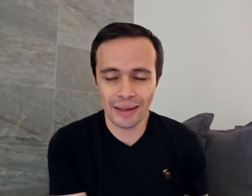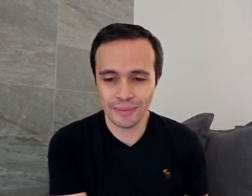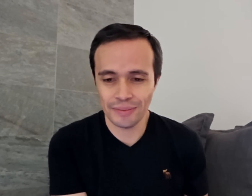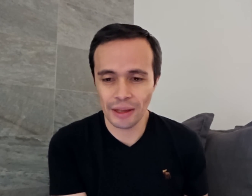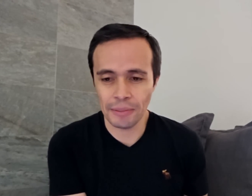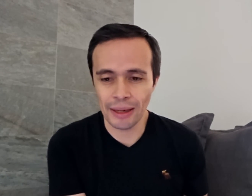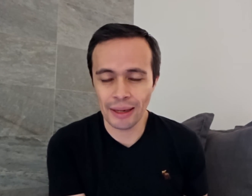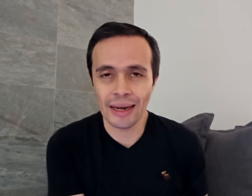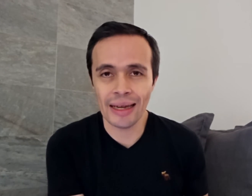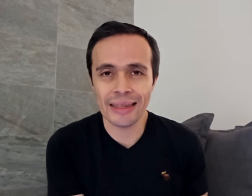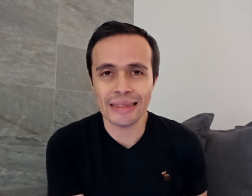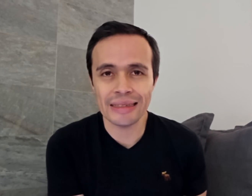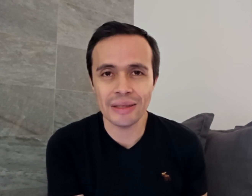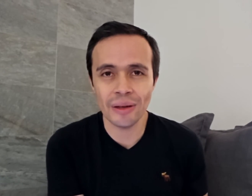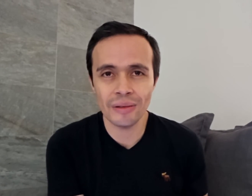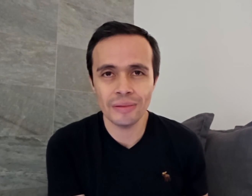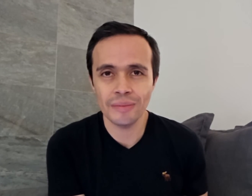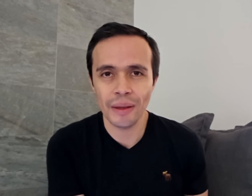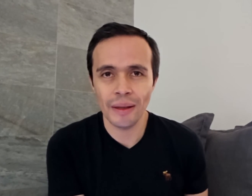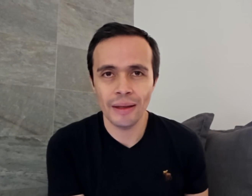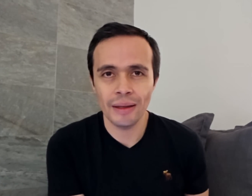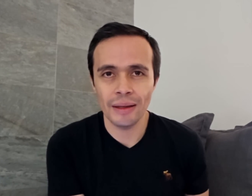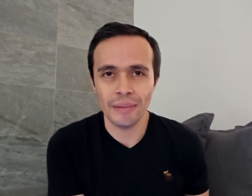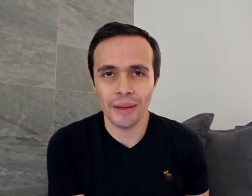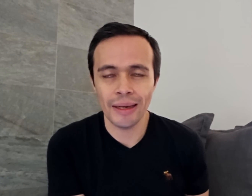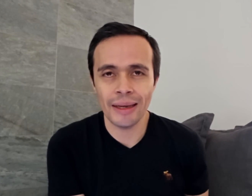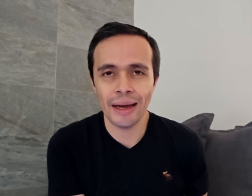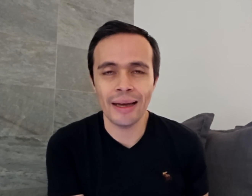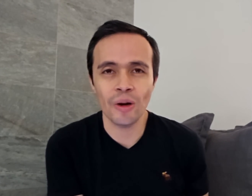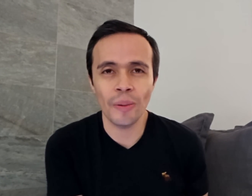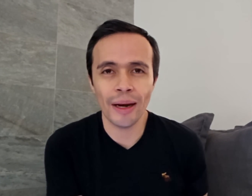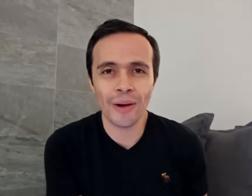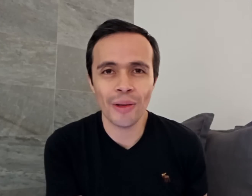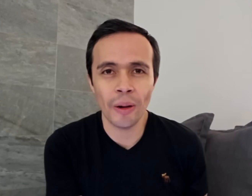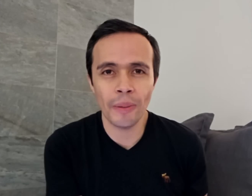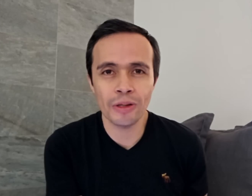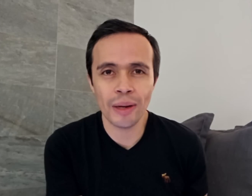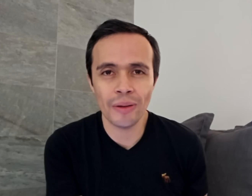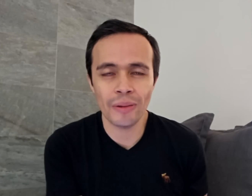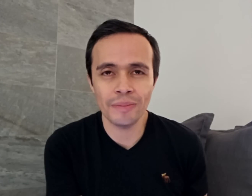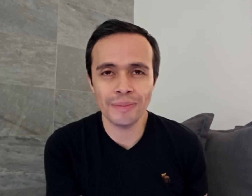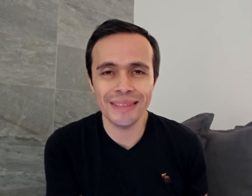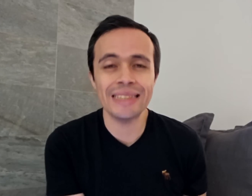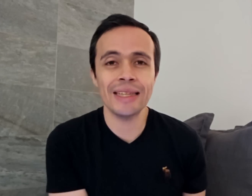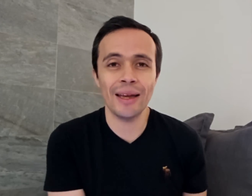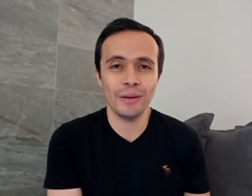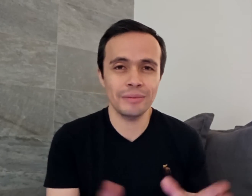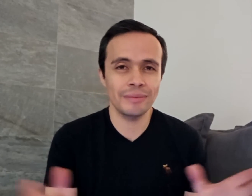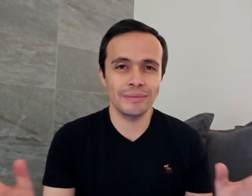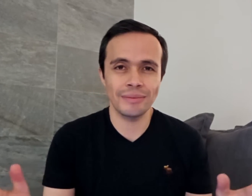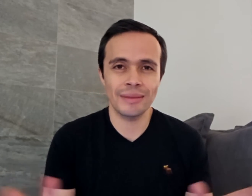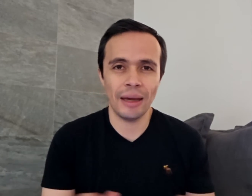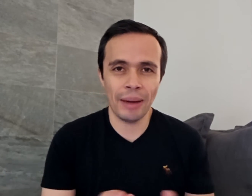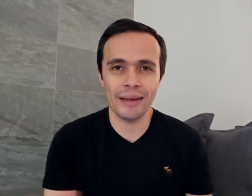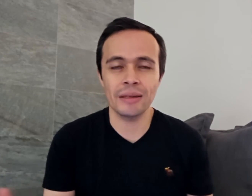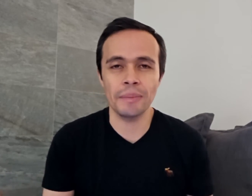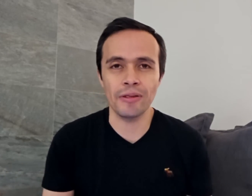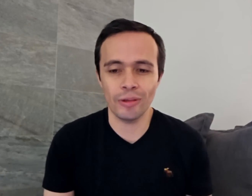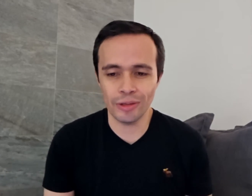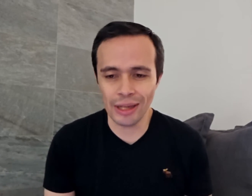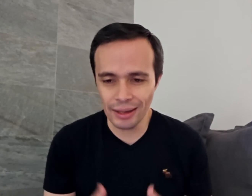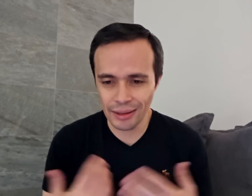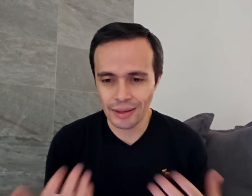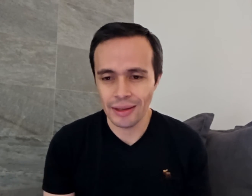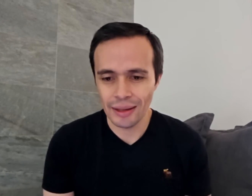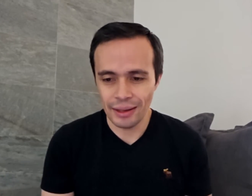y ya venía la transición, venía el gobierno de López Obrador, decidieron quemar ese